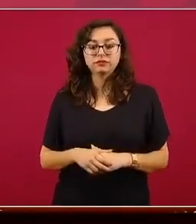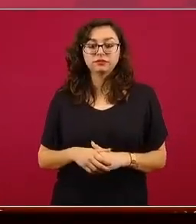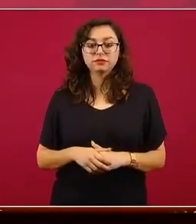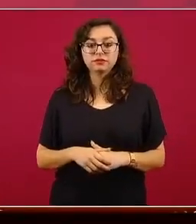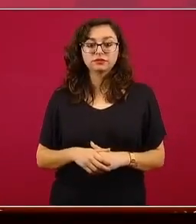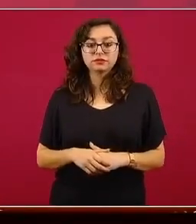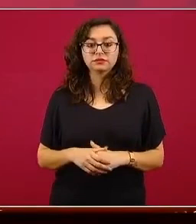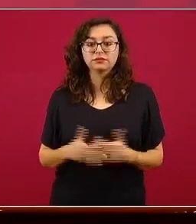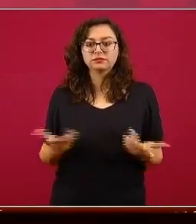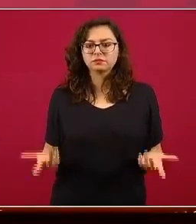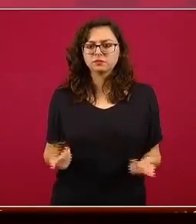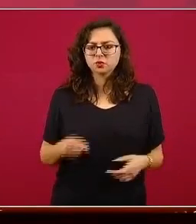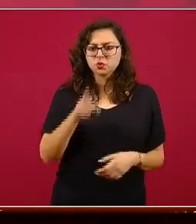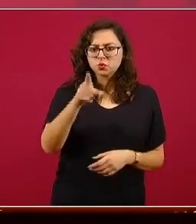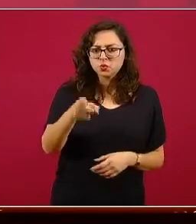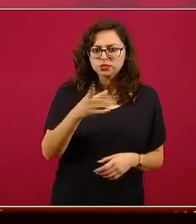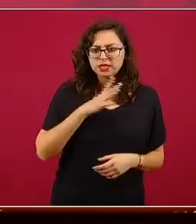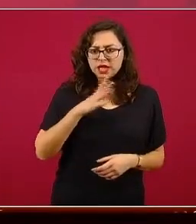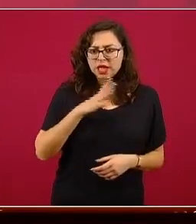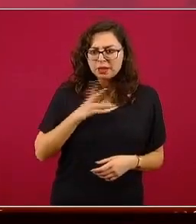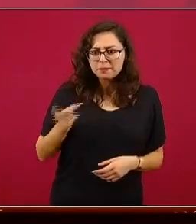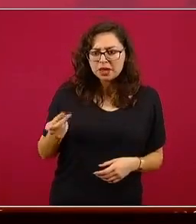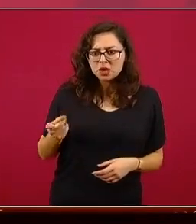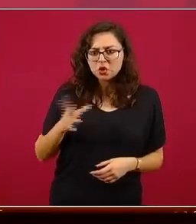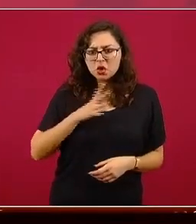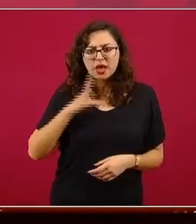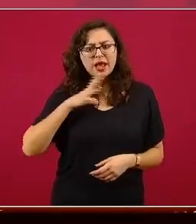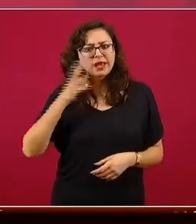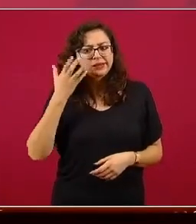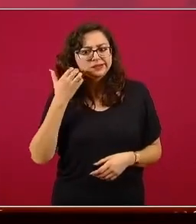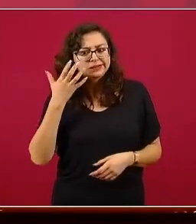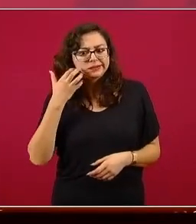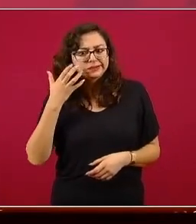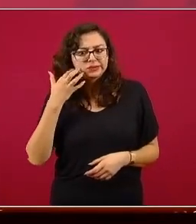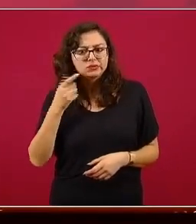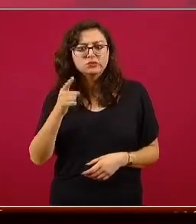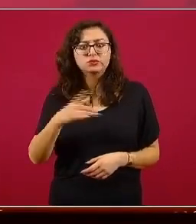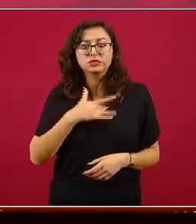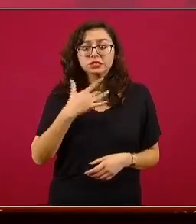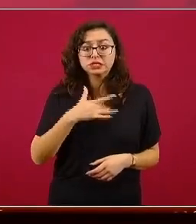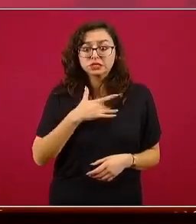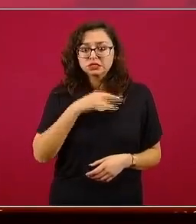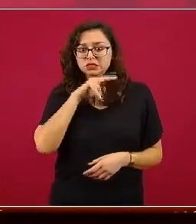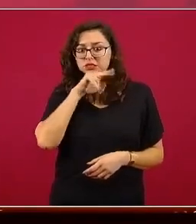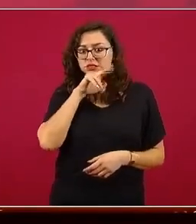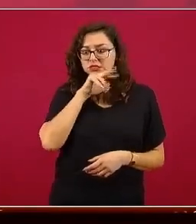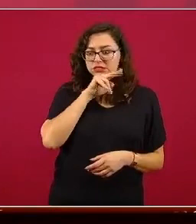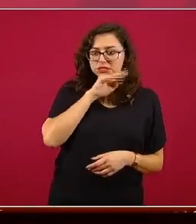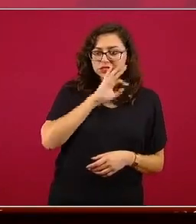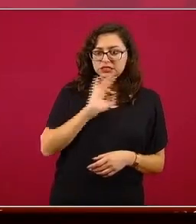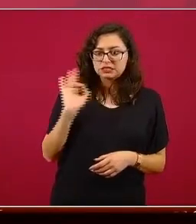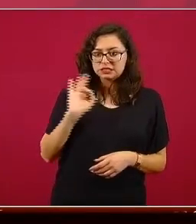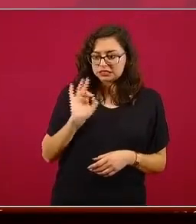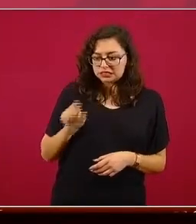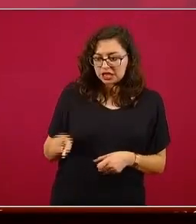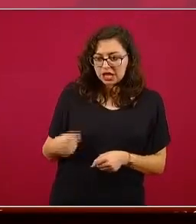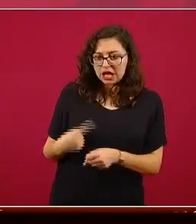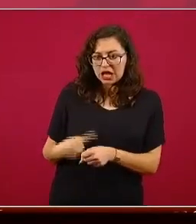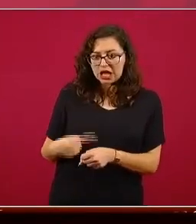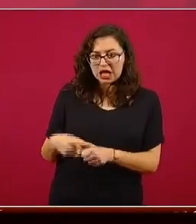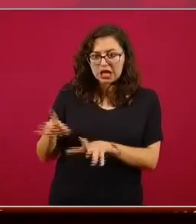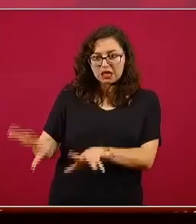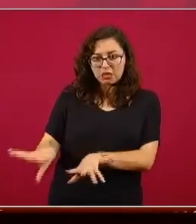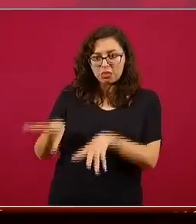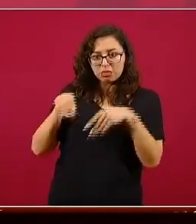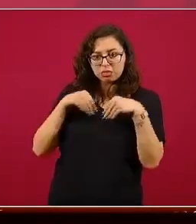¿qué implica para usted que tiene un perro o tiene un gato, tiene cualquier otra mascota? Le entrará la preocupación de si puede ser